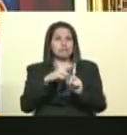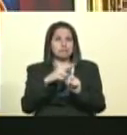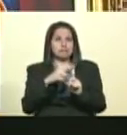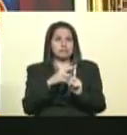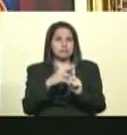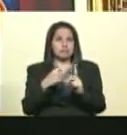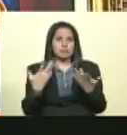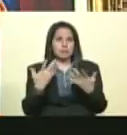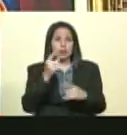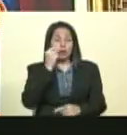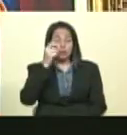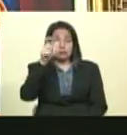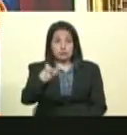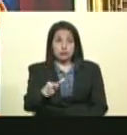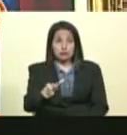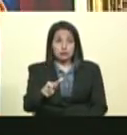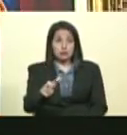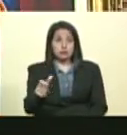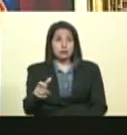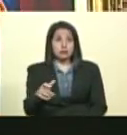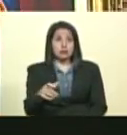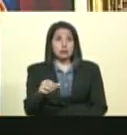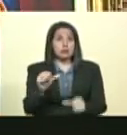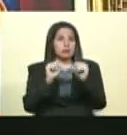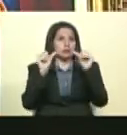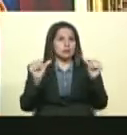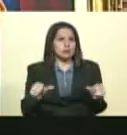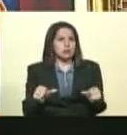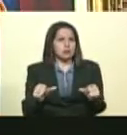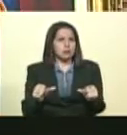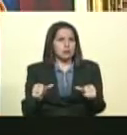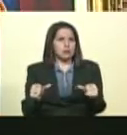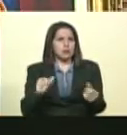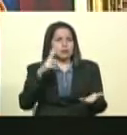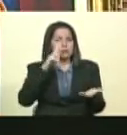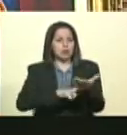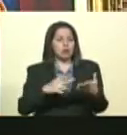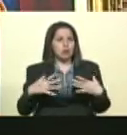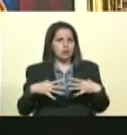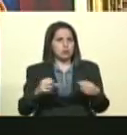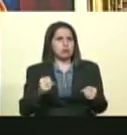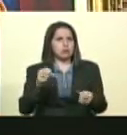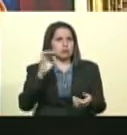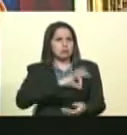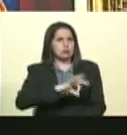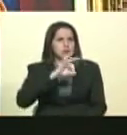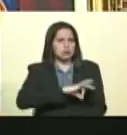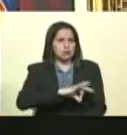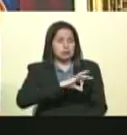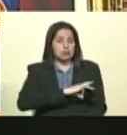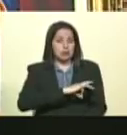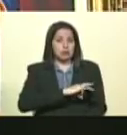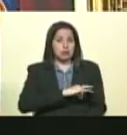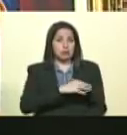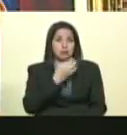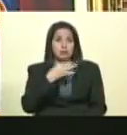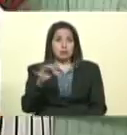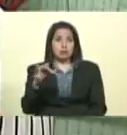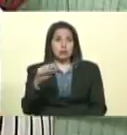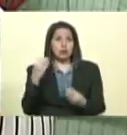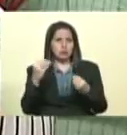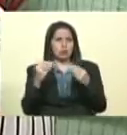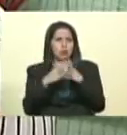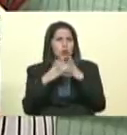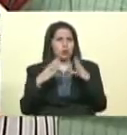compañero Rotondaro, el sistema del seguro social, que es ejemplar a nivel hospitalario,